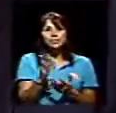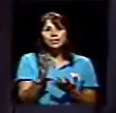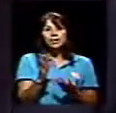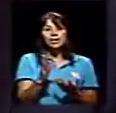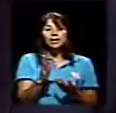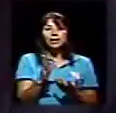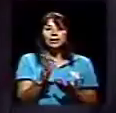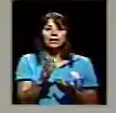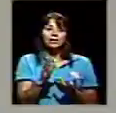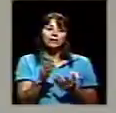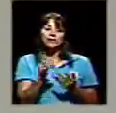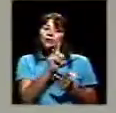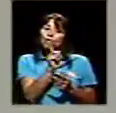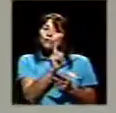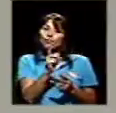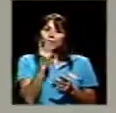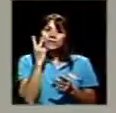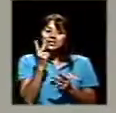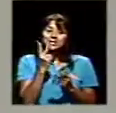por los notables.